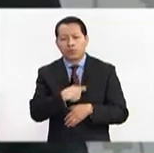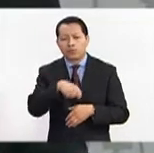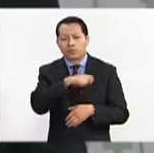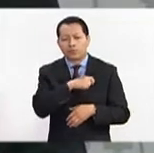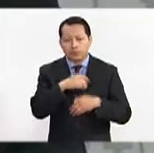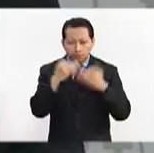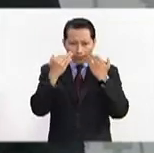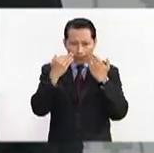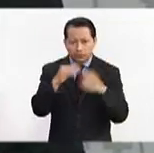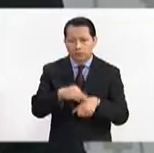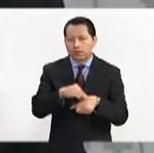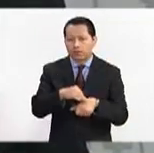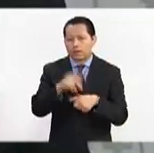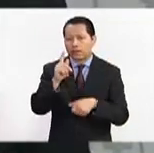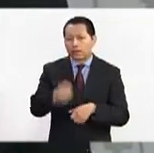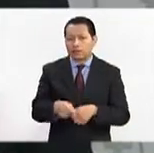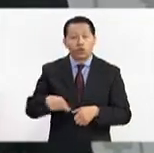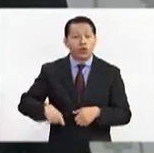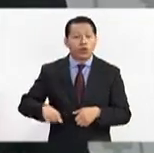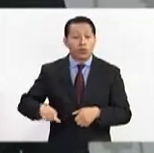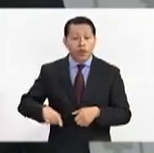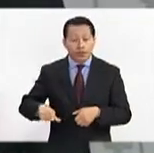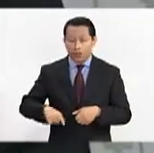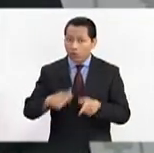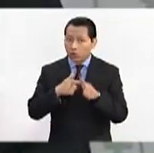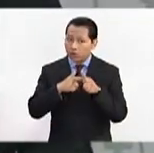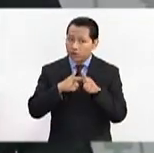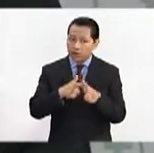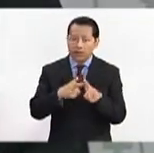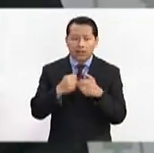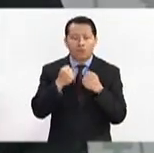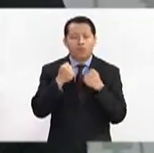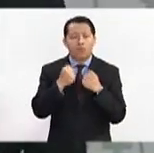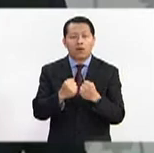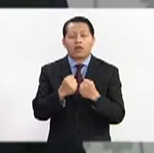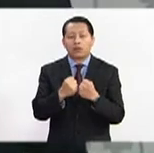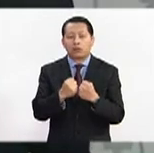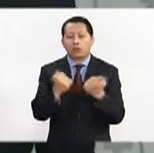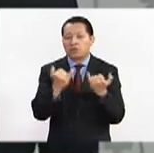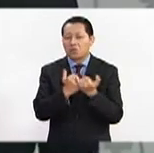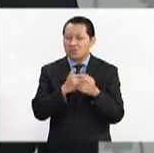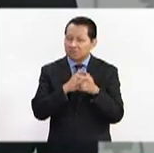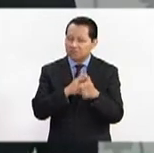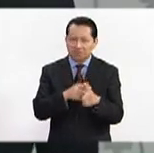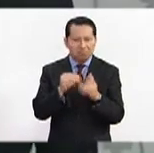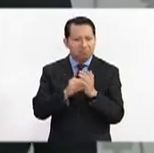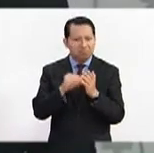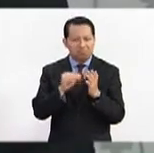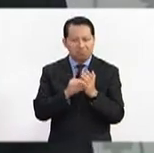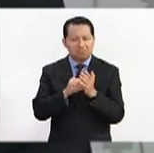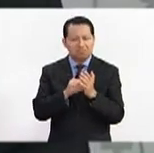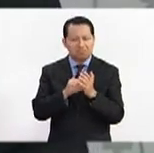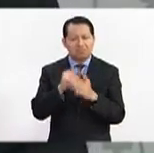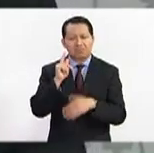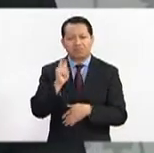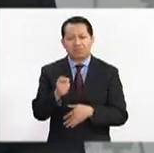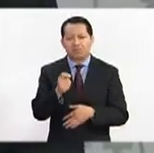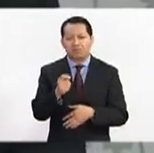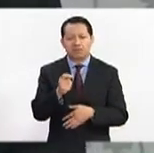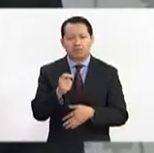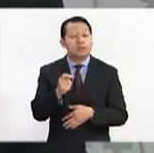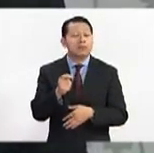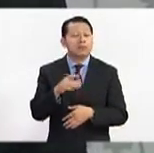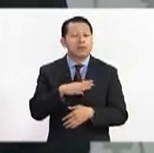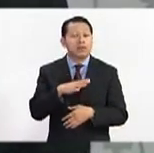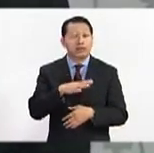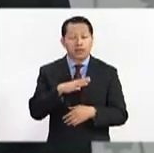constatado que nuestro Estado de Derecho mantiene su fortaleza y su vigencia, que responde a quienes